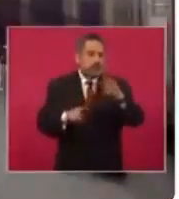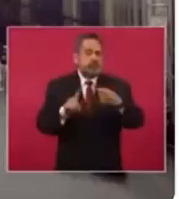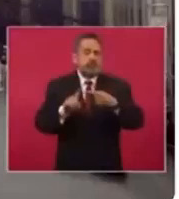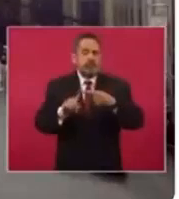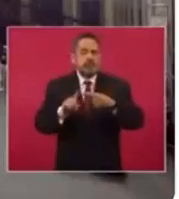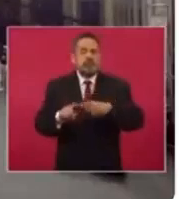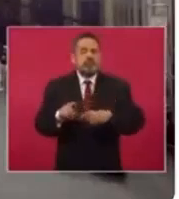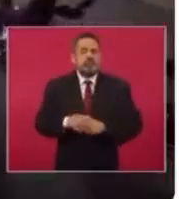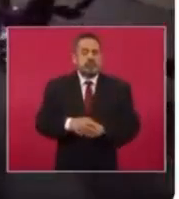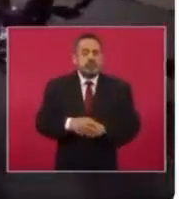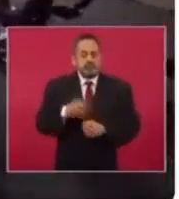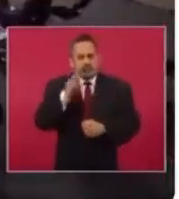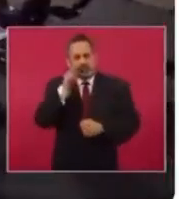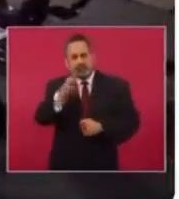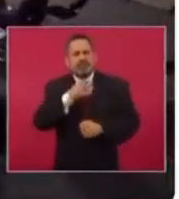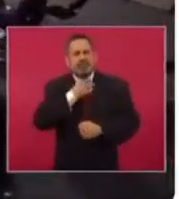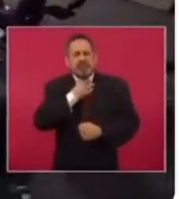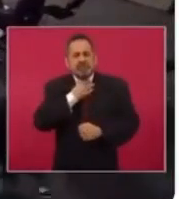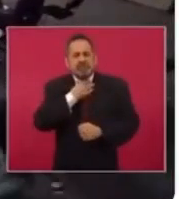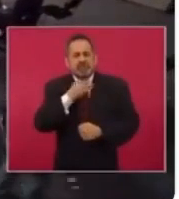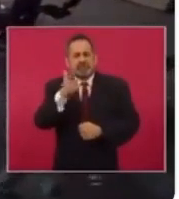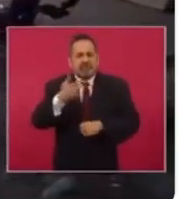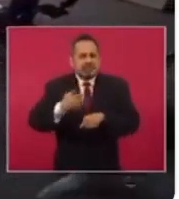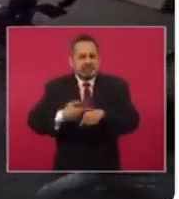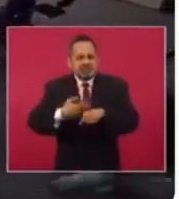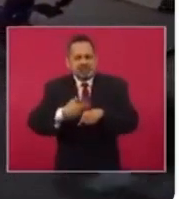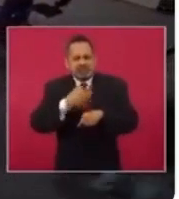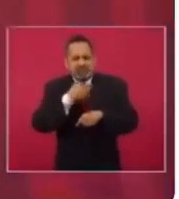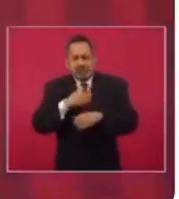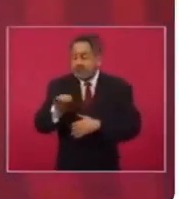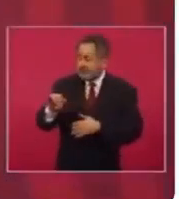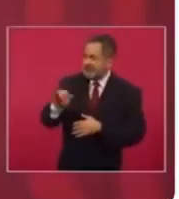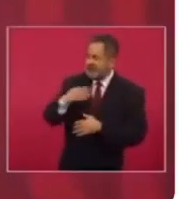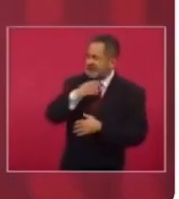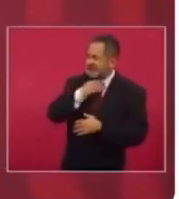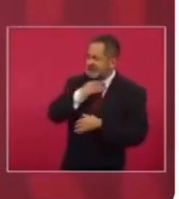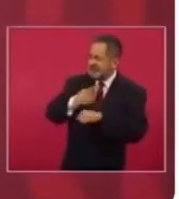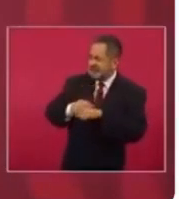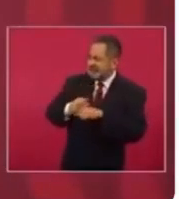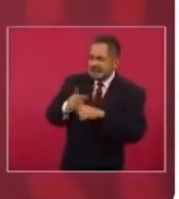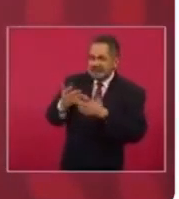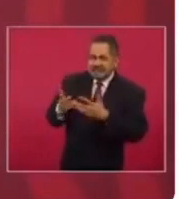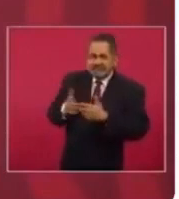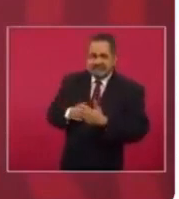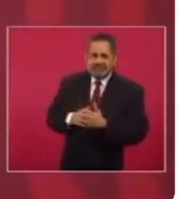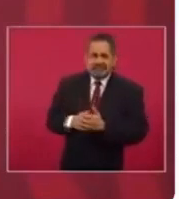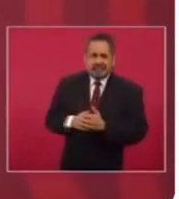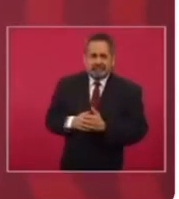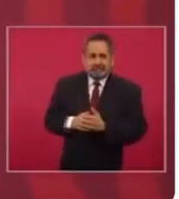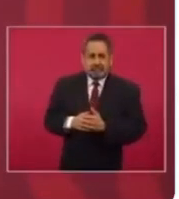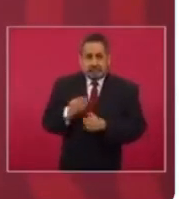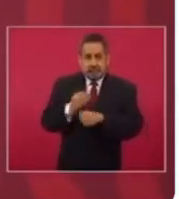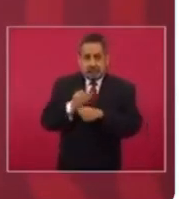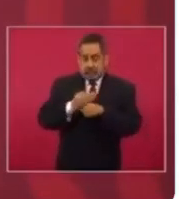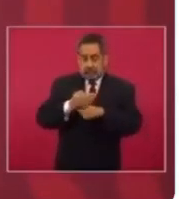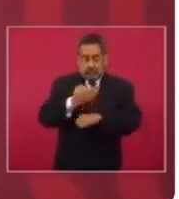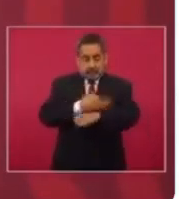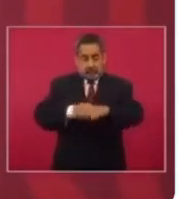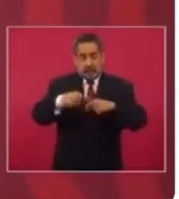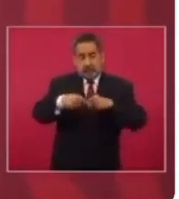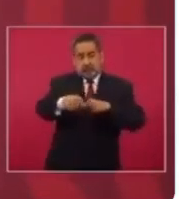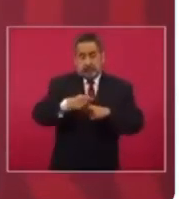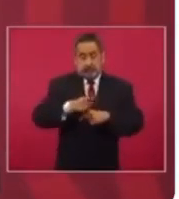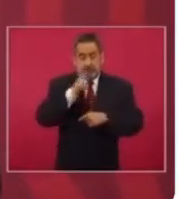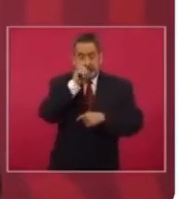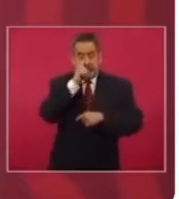asuntos que se le ha criticado más a lo largo de toda la gestión al presidente yo ya lo digo porque se proteja el uso cubrebocas para proteger a los otros